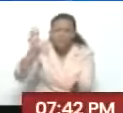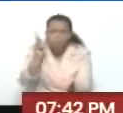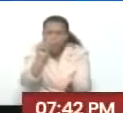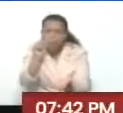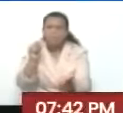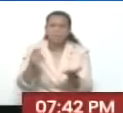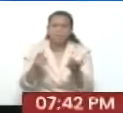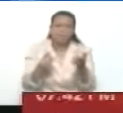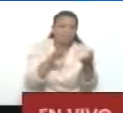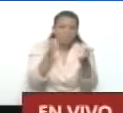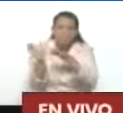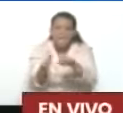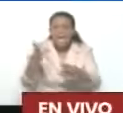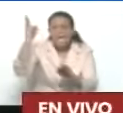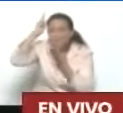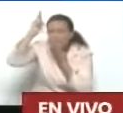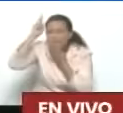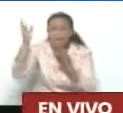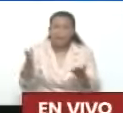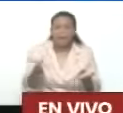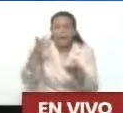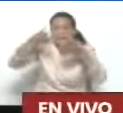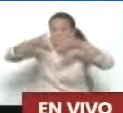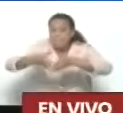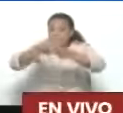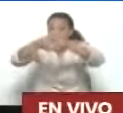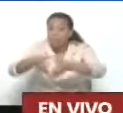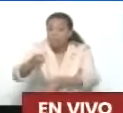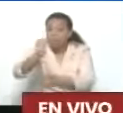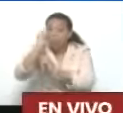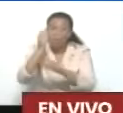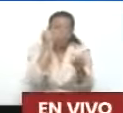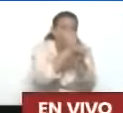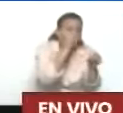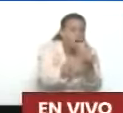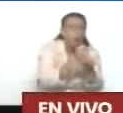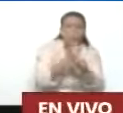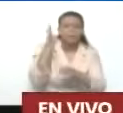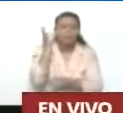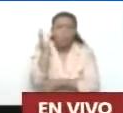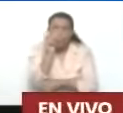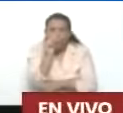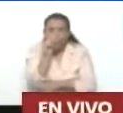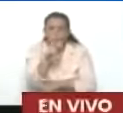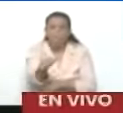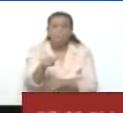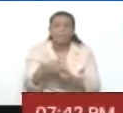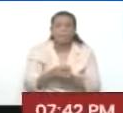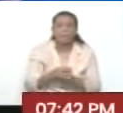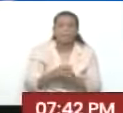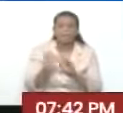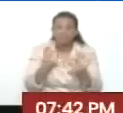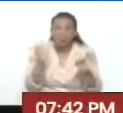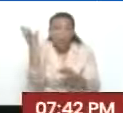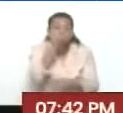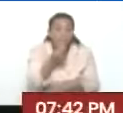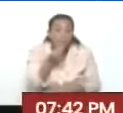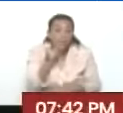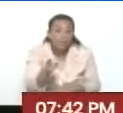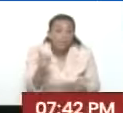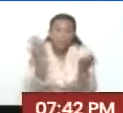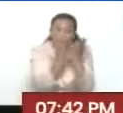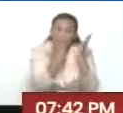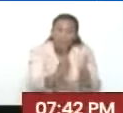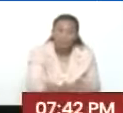de indígenas, pescadores, trabajadores, trabajadoras, mujeres, juventud,